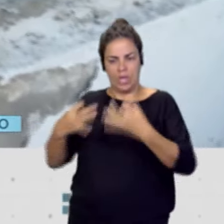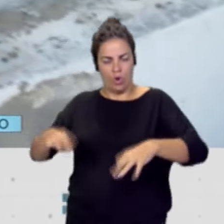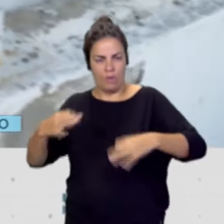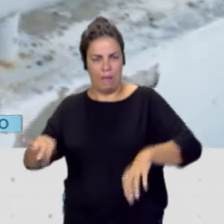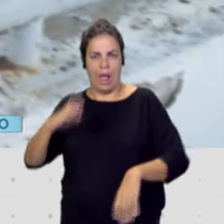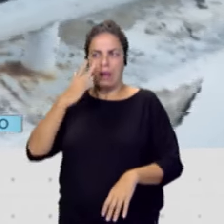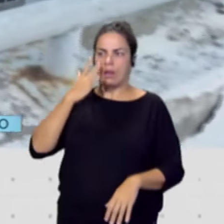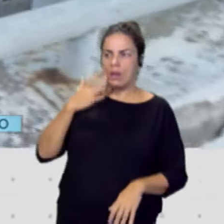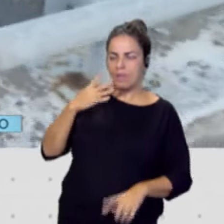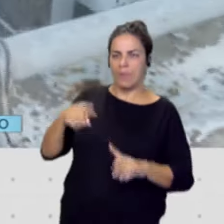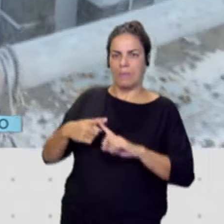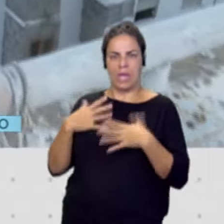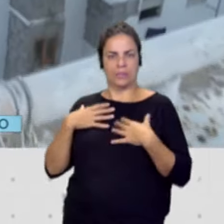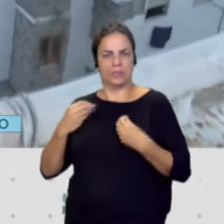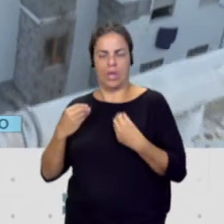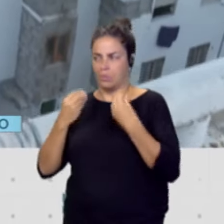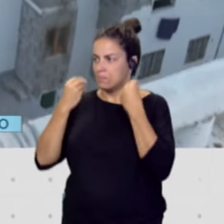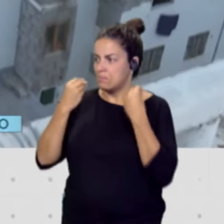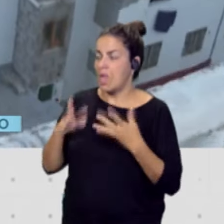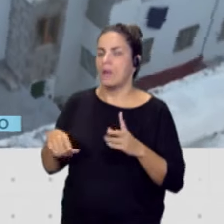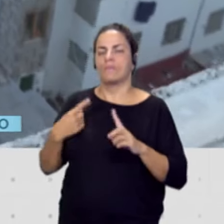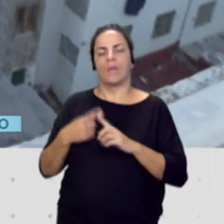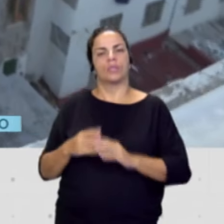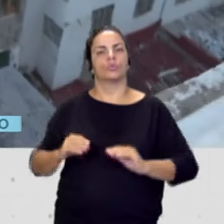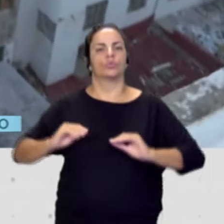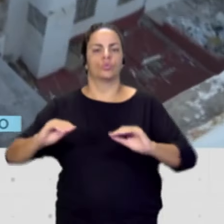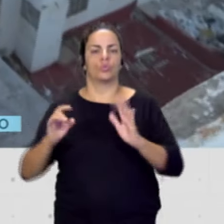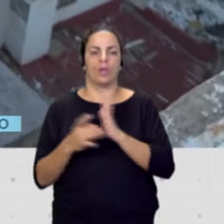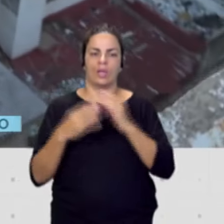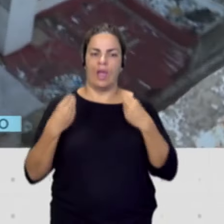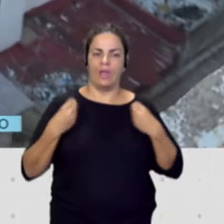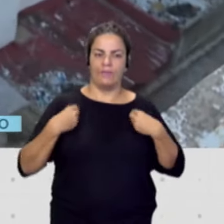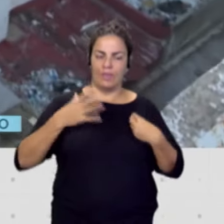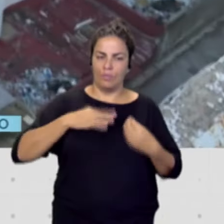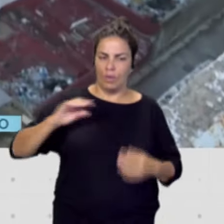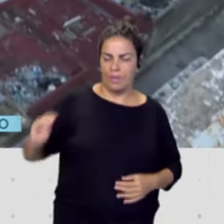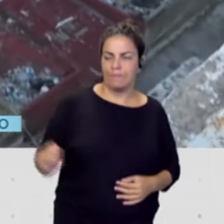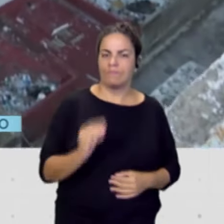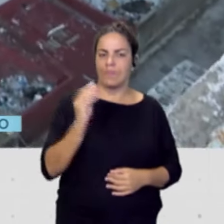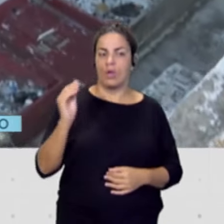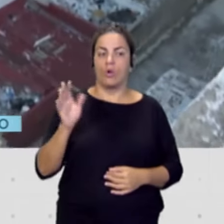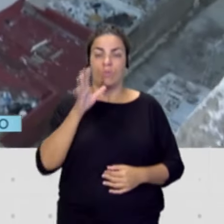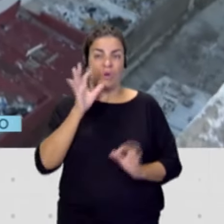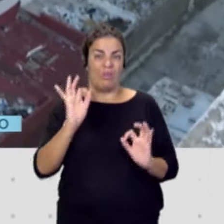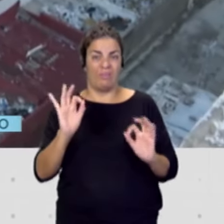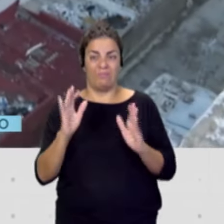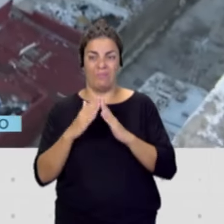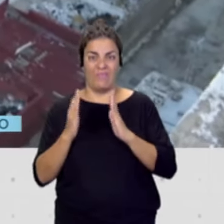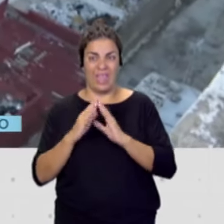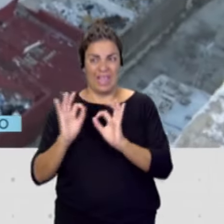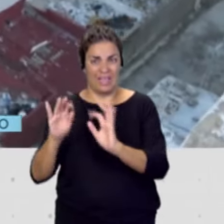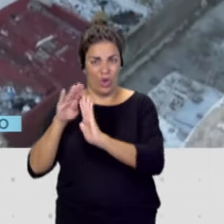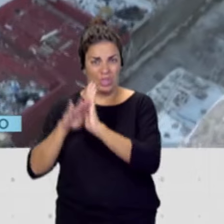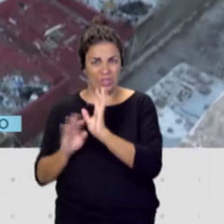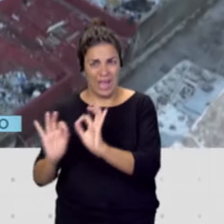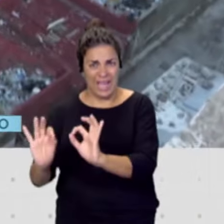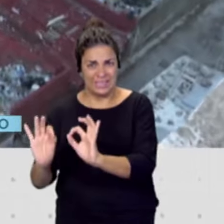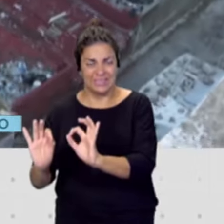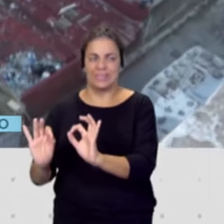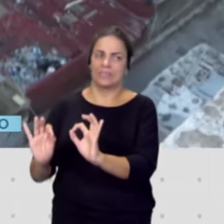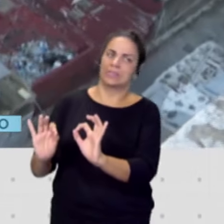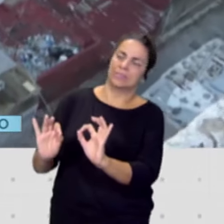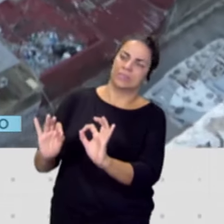salubres, y que puedan mejorar su calidad de vida, porque en viviendas así, esa manera, dudo mucho que puedan